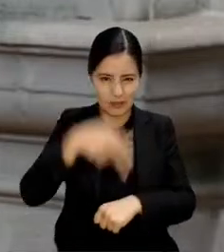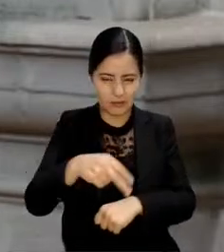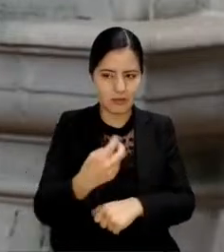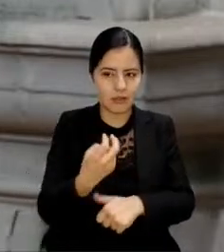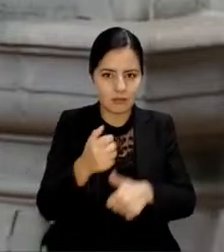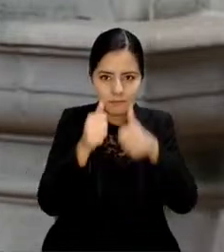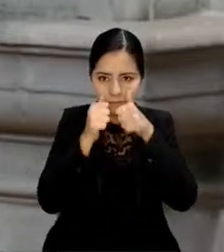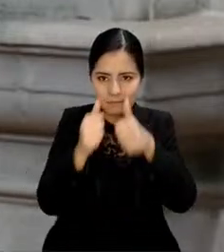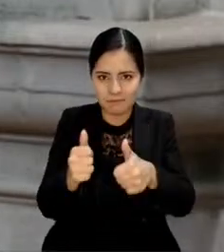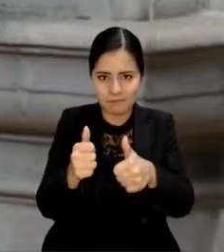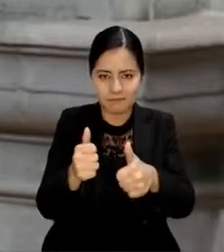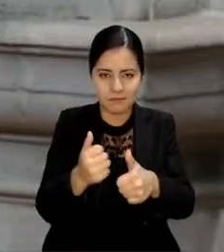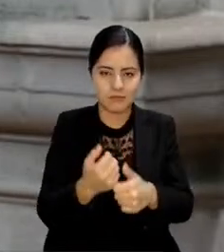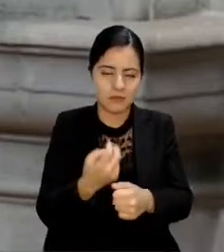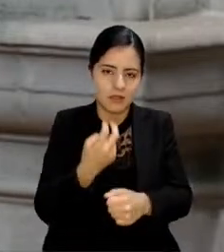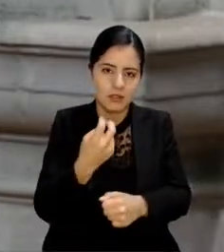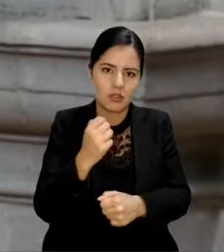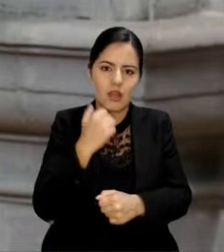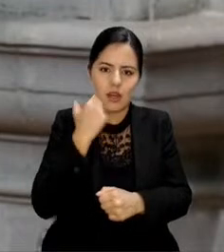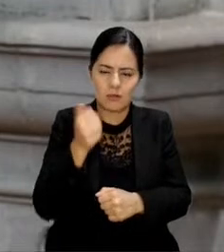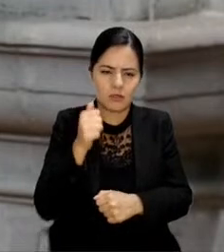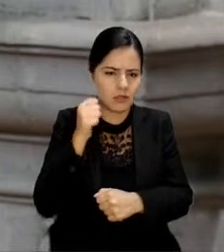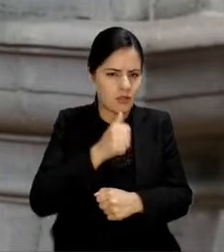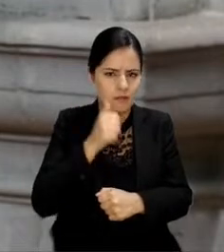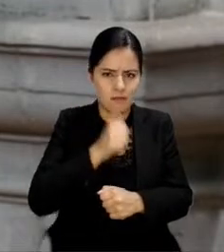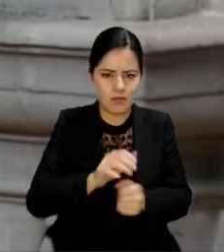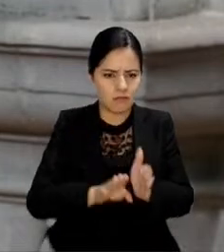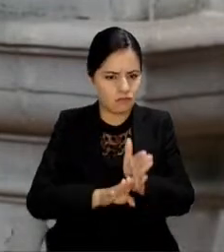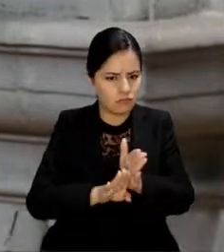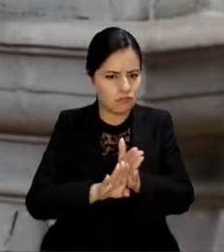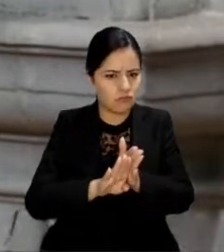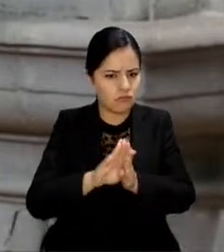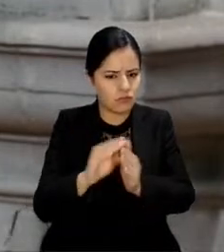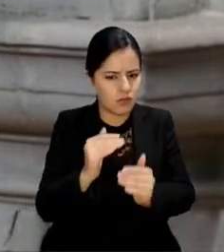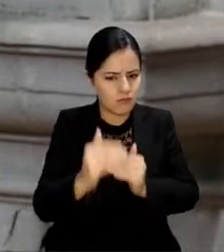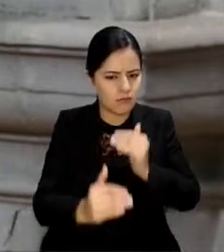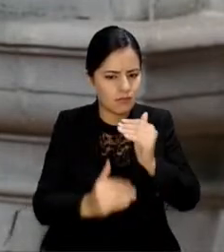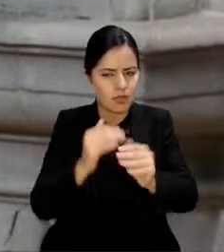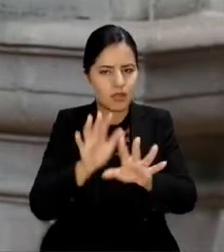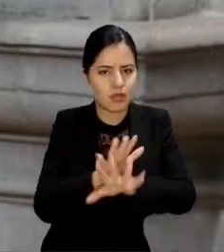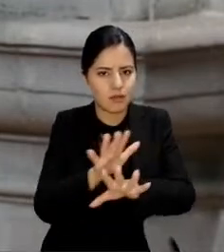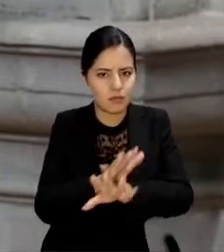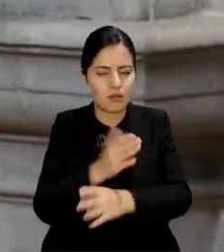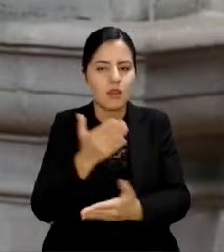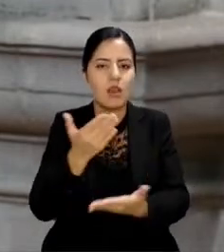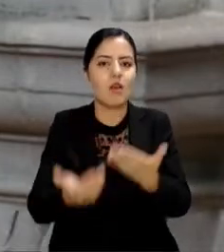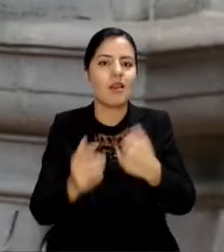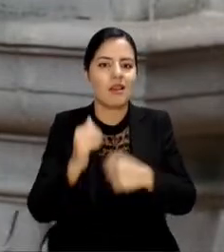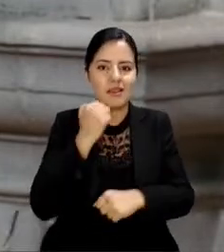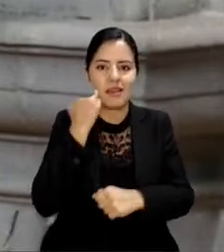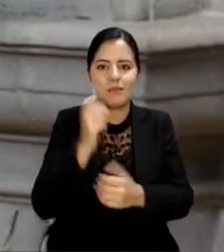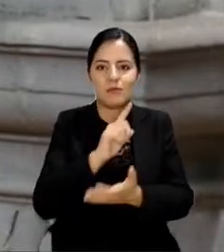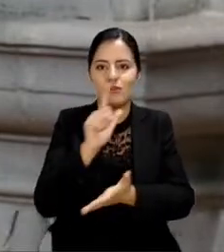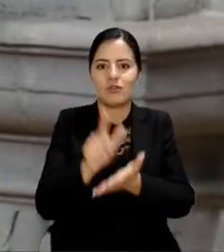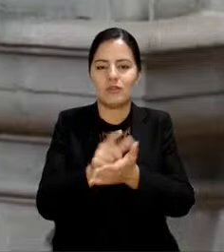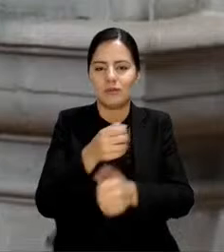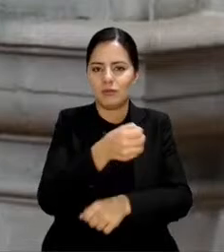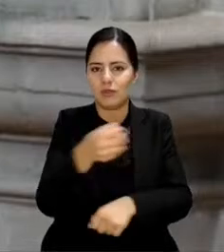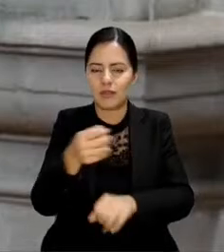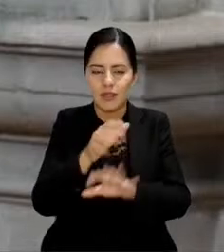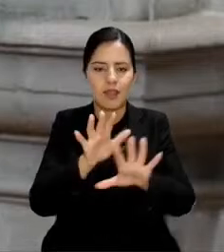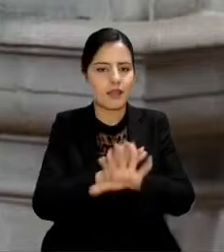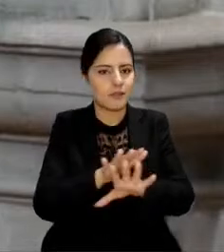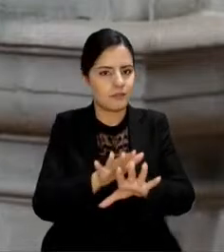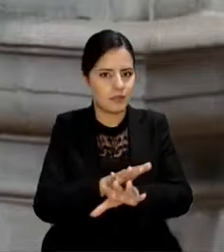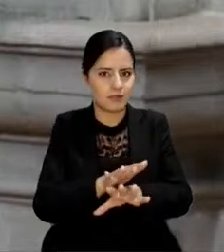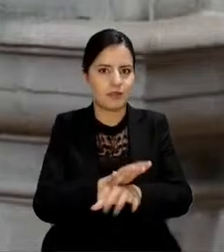ello, y en atención a la progresividad de los cambios, esta iniciativa busca reformar diversas disposiciones a la Ley Orgánica del Poder Legislativo